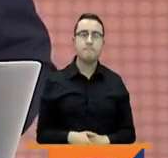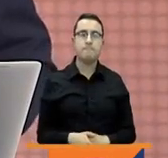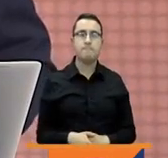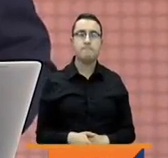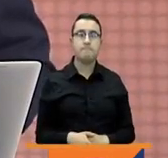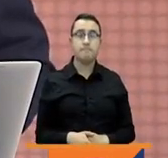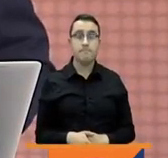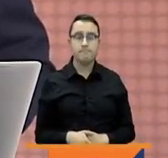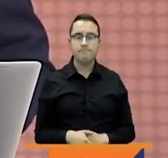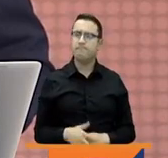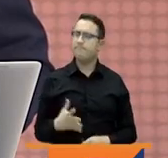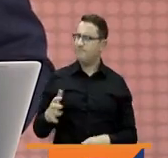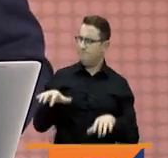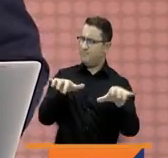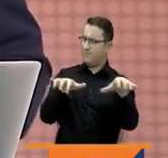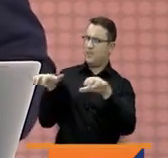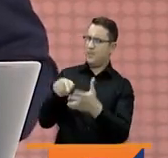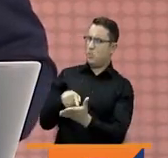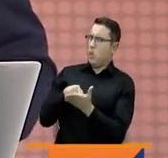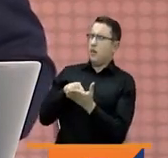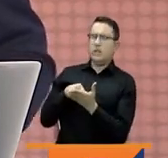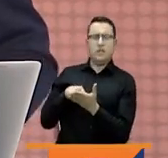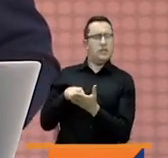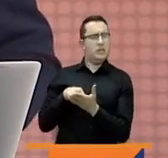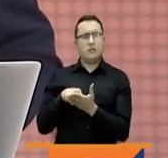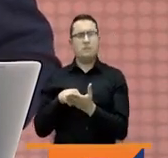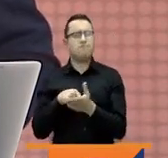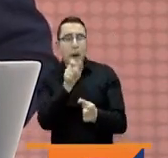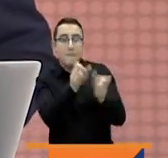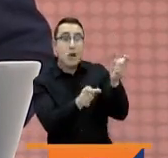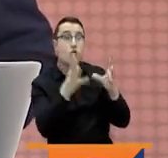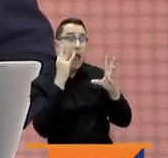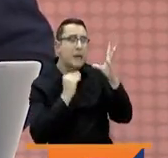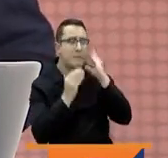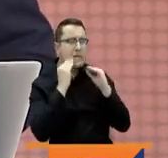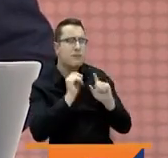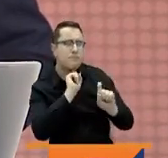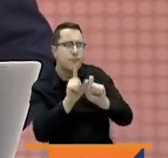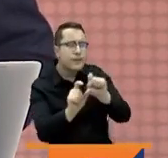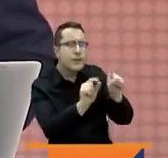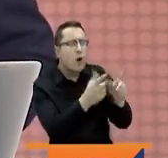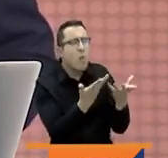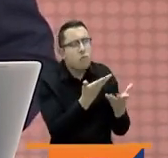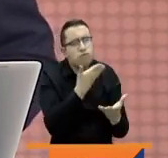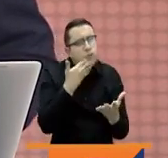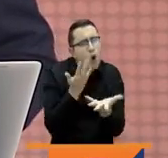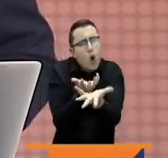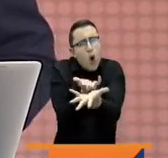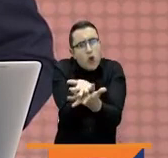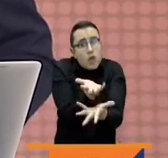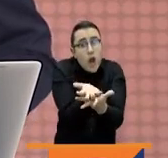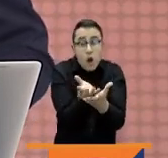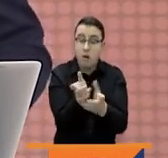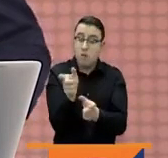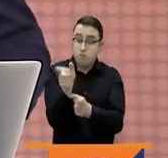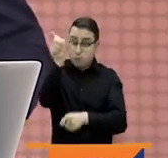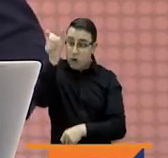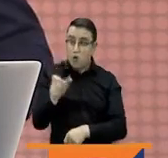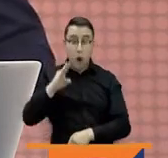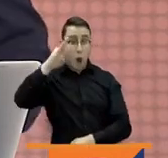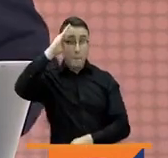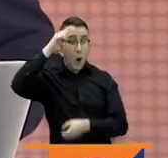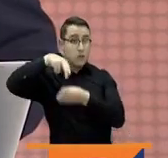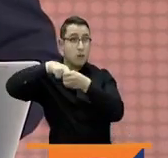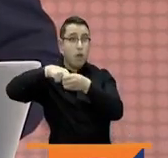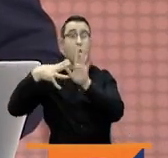pues consultamos a expertos para entregar recomendaciones sobre el cuidado y recalcar que el mal ejemplo del agente de tránsito pues no debe ser